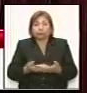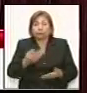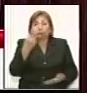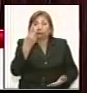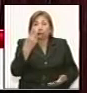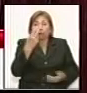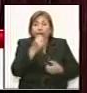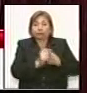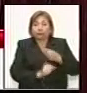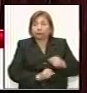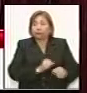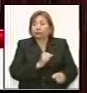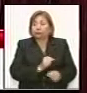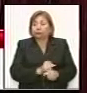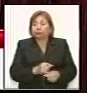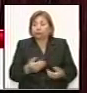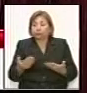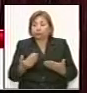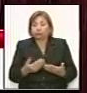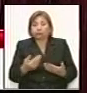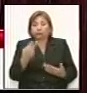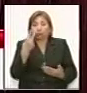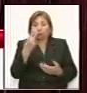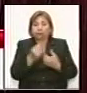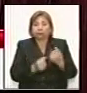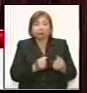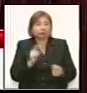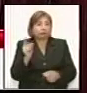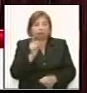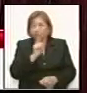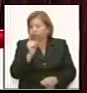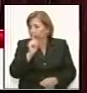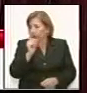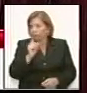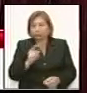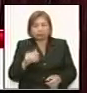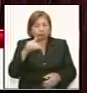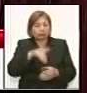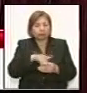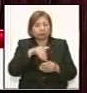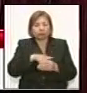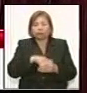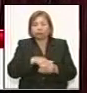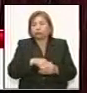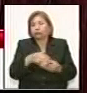2 años, convocar elecciones y él no ser reelecto. Balaguer